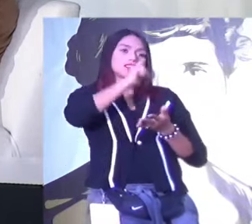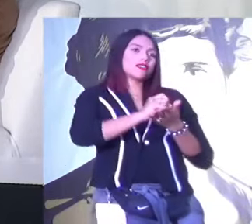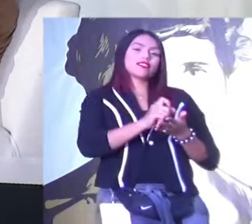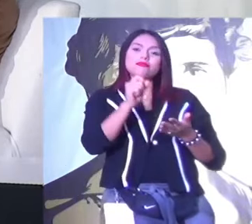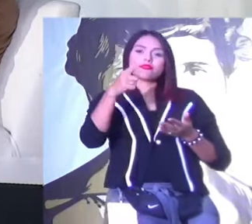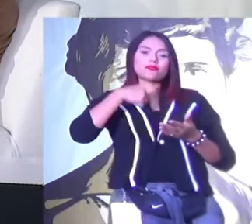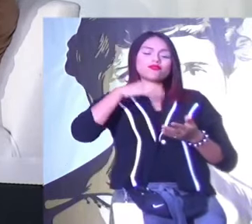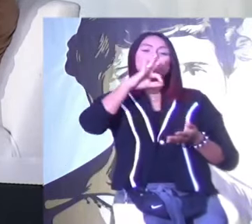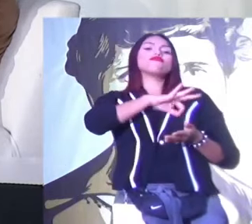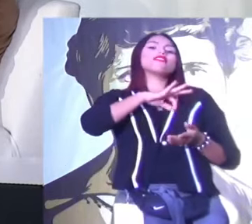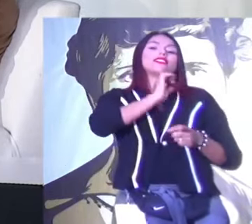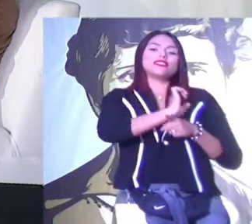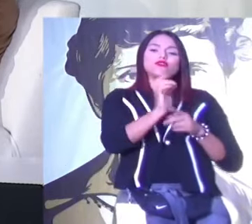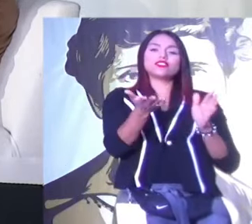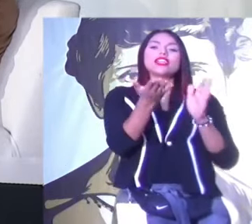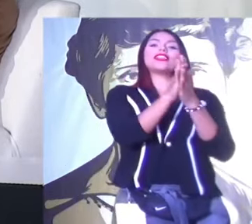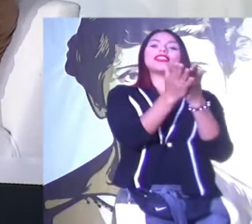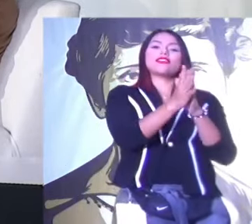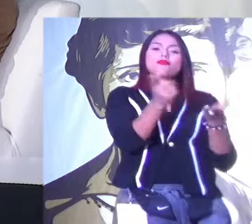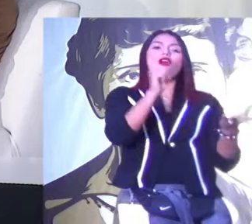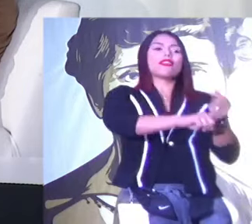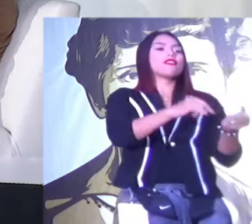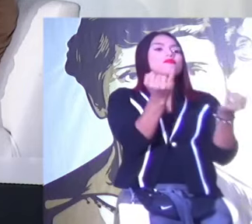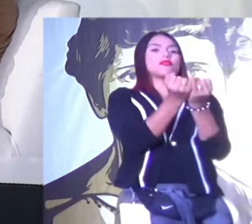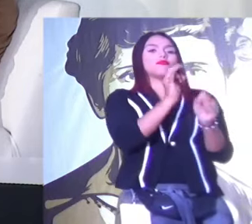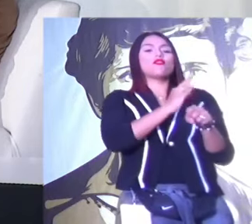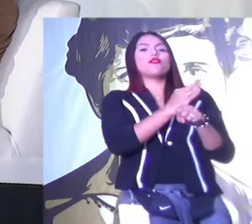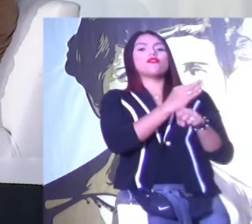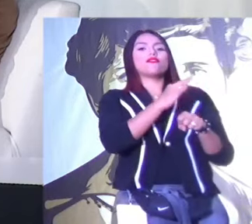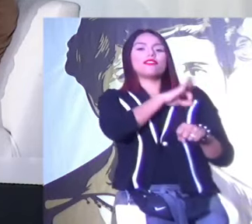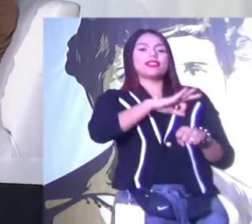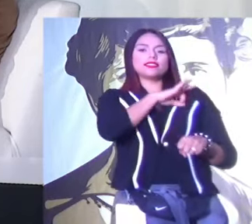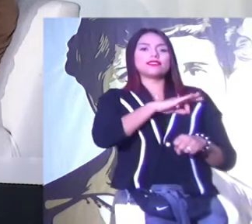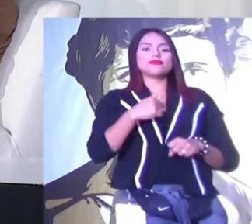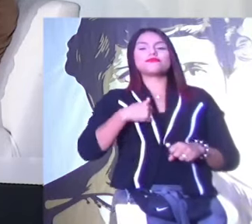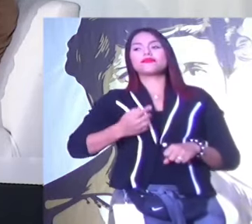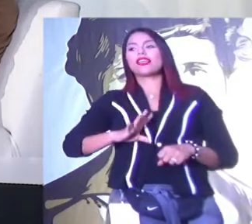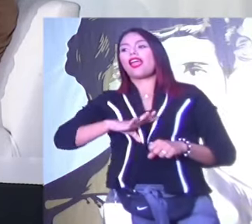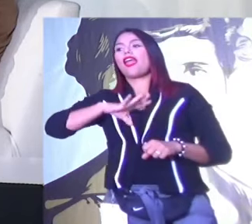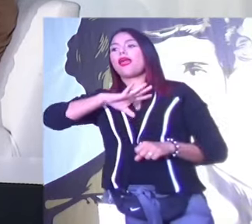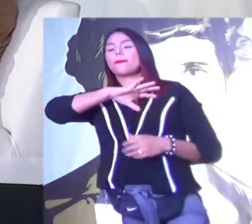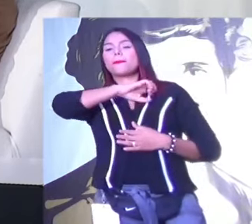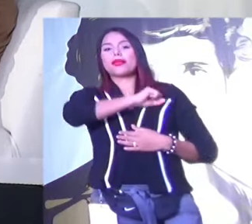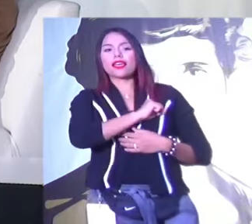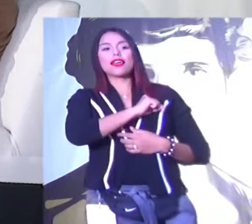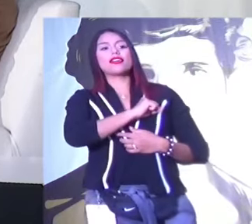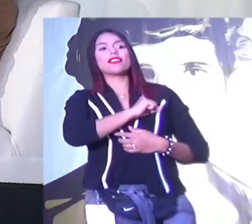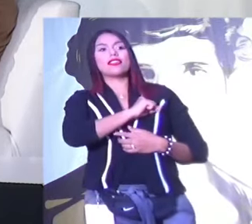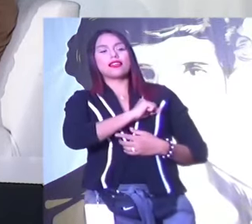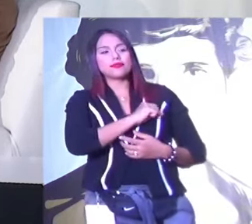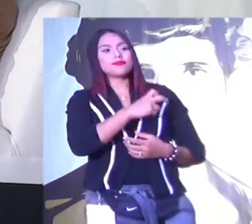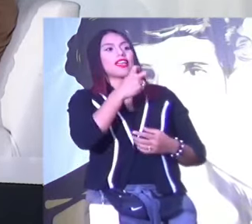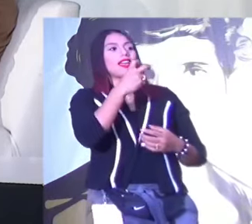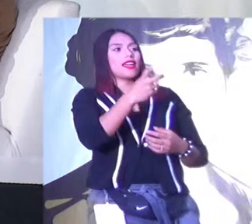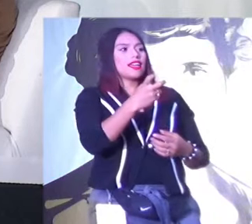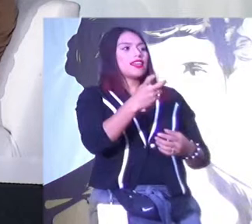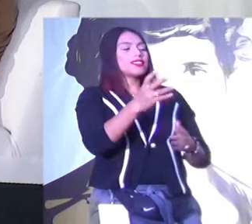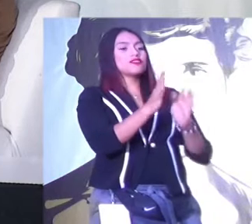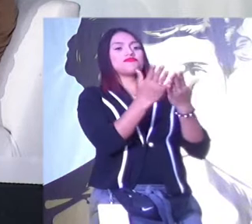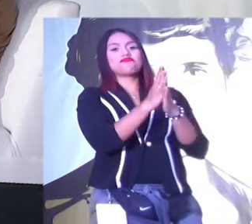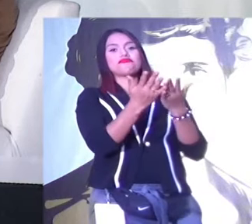paraje, ¿no? Entonces, yo encantado de hacer esos contactos también con